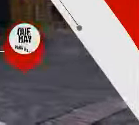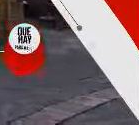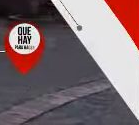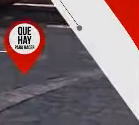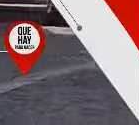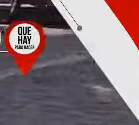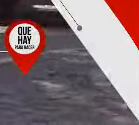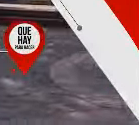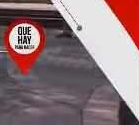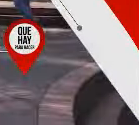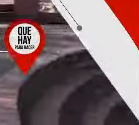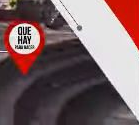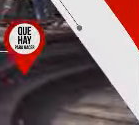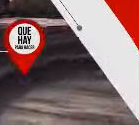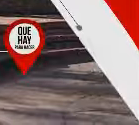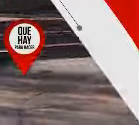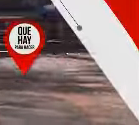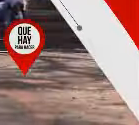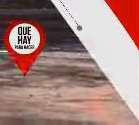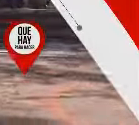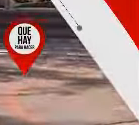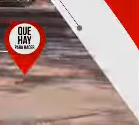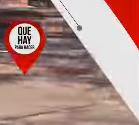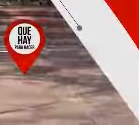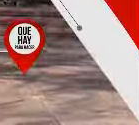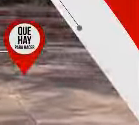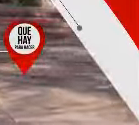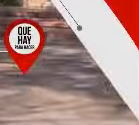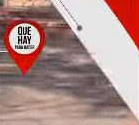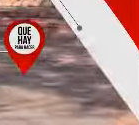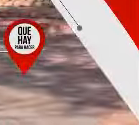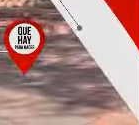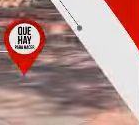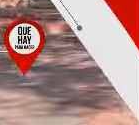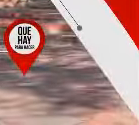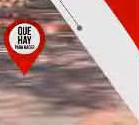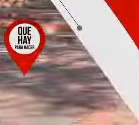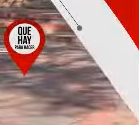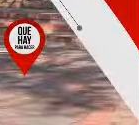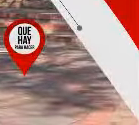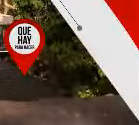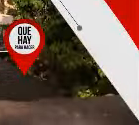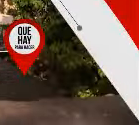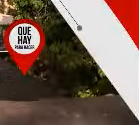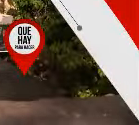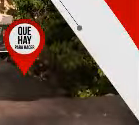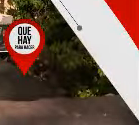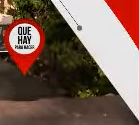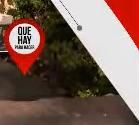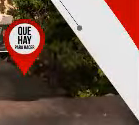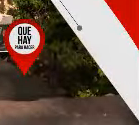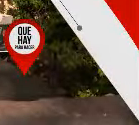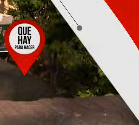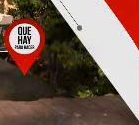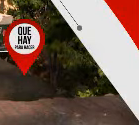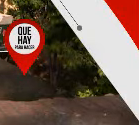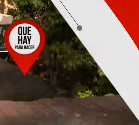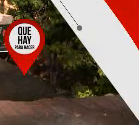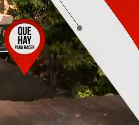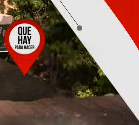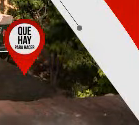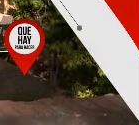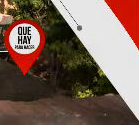Todos los miércoles en la rotonda del Parque Artesanal Loma de la Cruz en Cali se realiza el programa Poesía al Viento, un espacio para los amantes